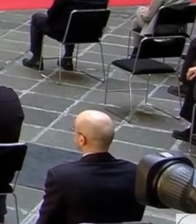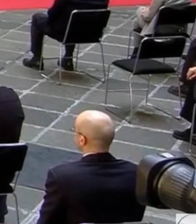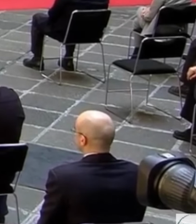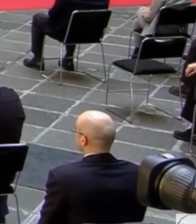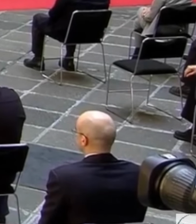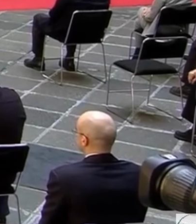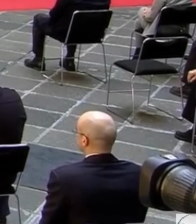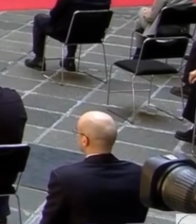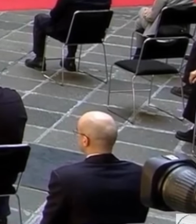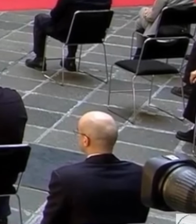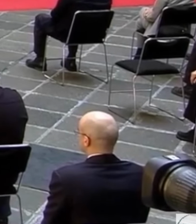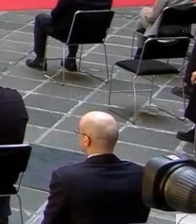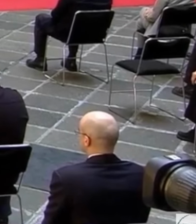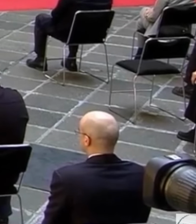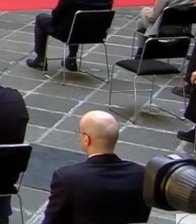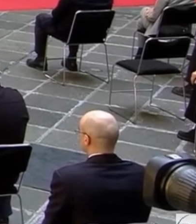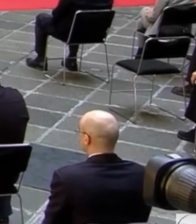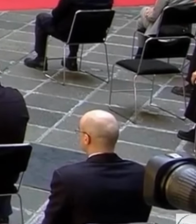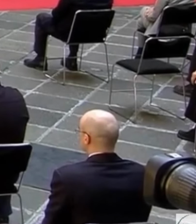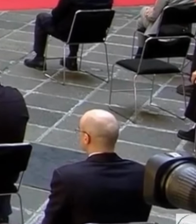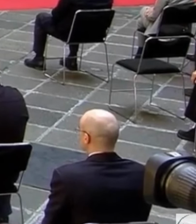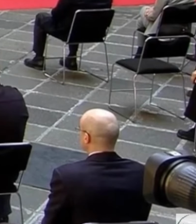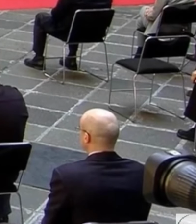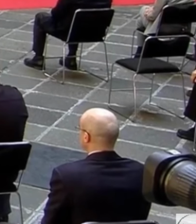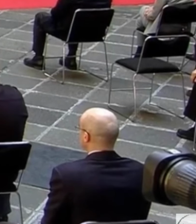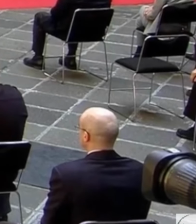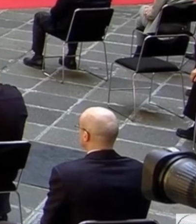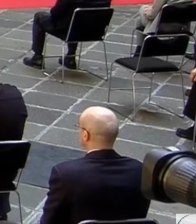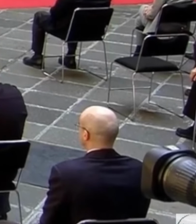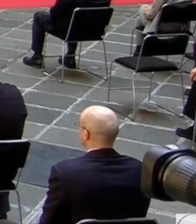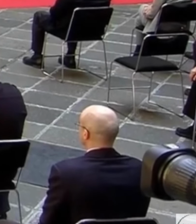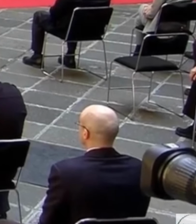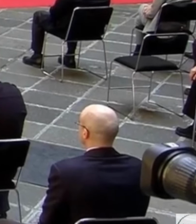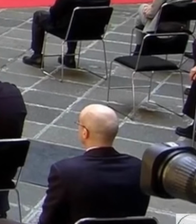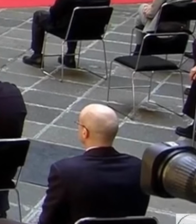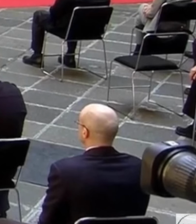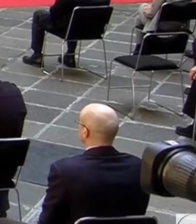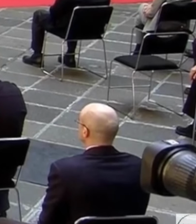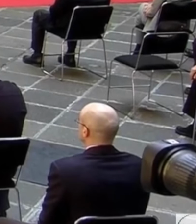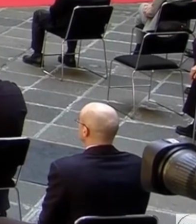para el momento en que escribe Ricardo, en